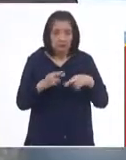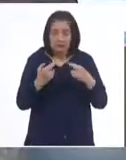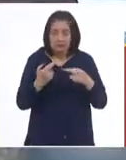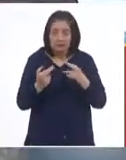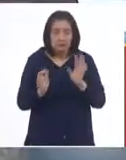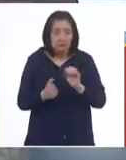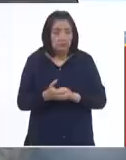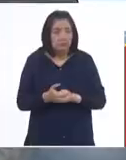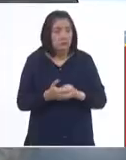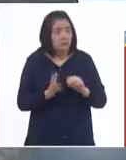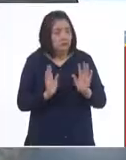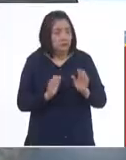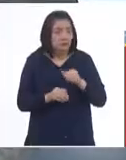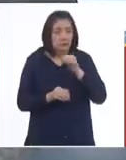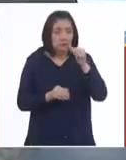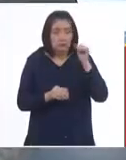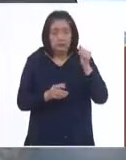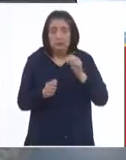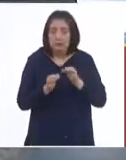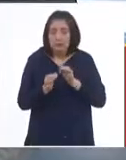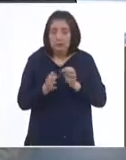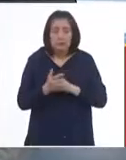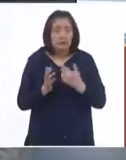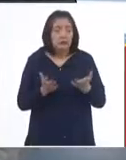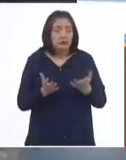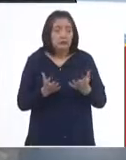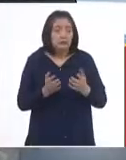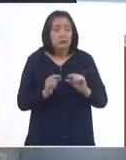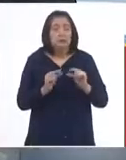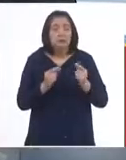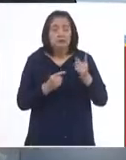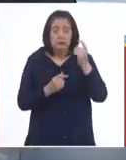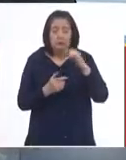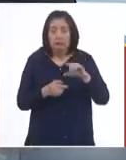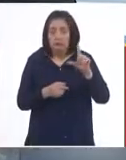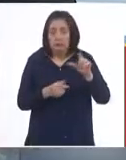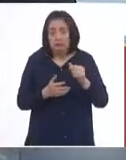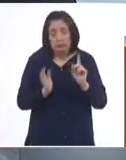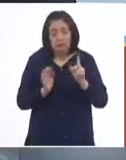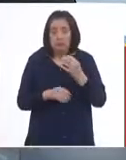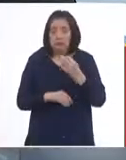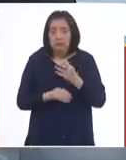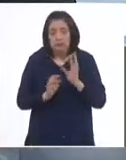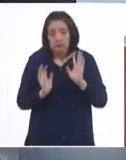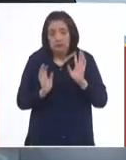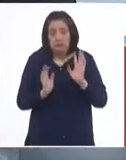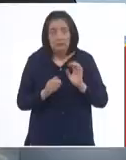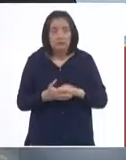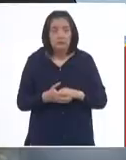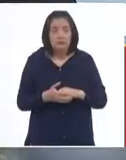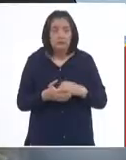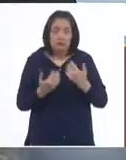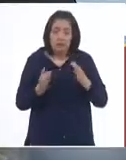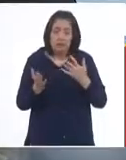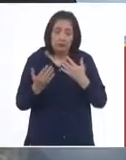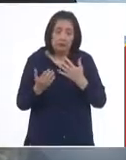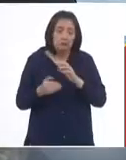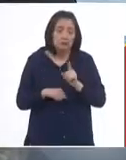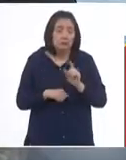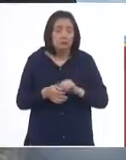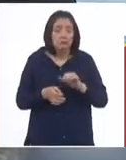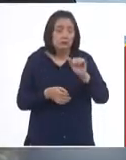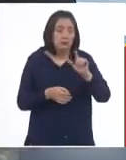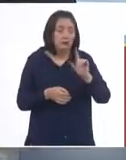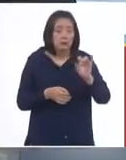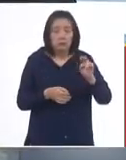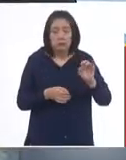De hecho, como ayer precisaban miembros de Perú Libre, no siempre, ¿no? No el hecho, por ejemplo, que se hayan conversado con Alonso